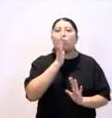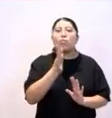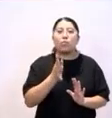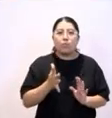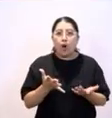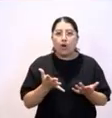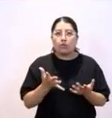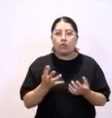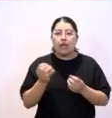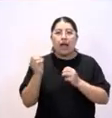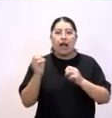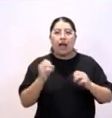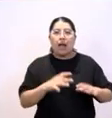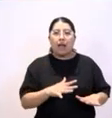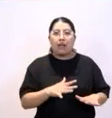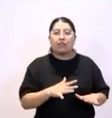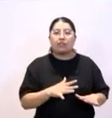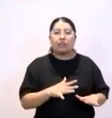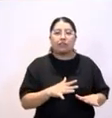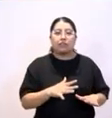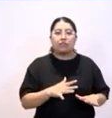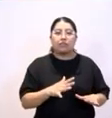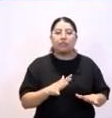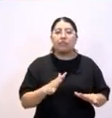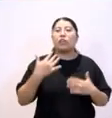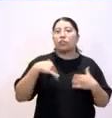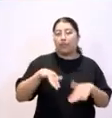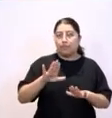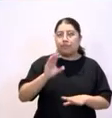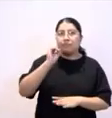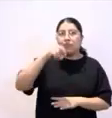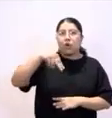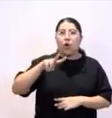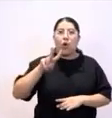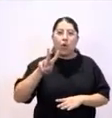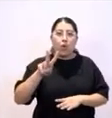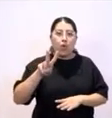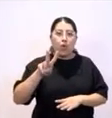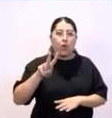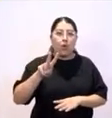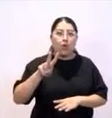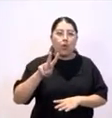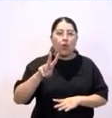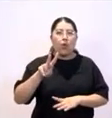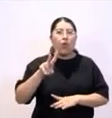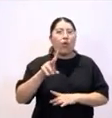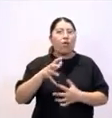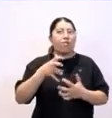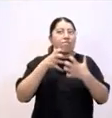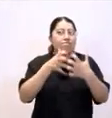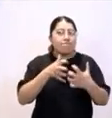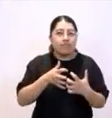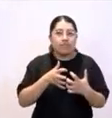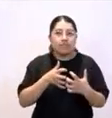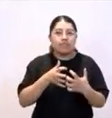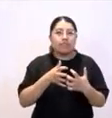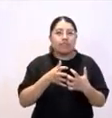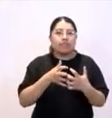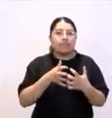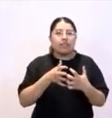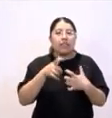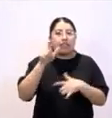la Organización de las Naciones, o sea, la Agencia de las Naciones Unidas, que ha sido más perseguida y asesinada por la gente que sí que está